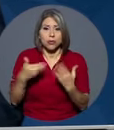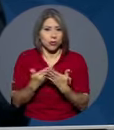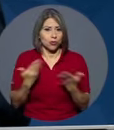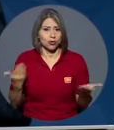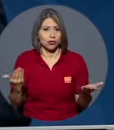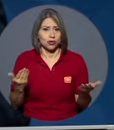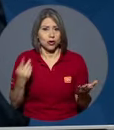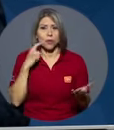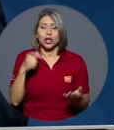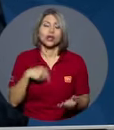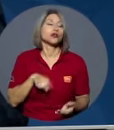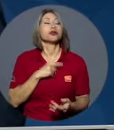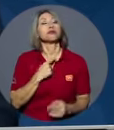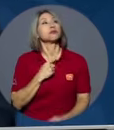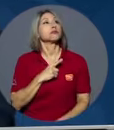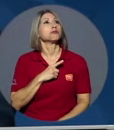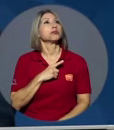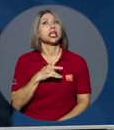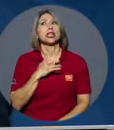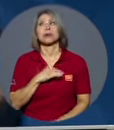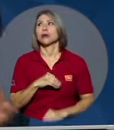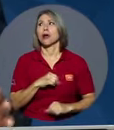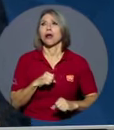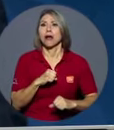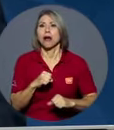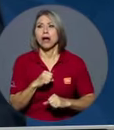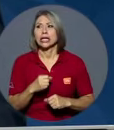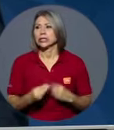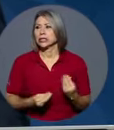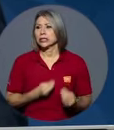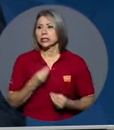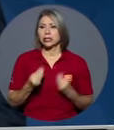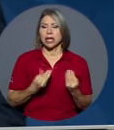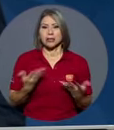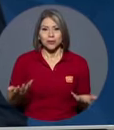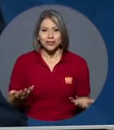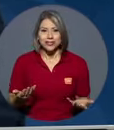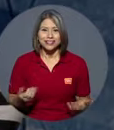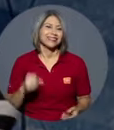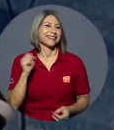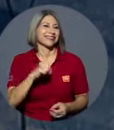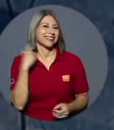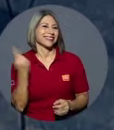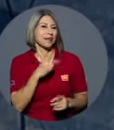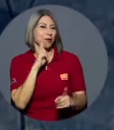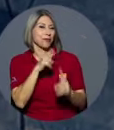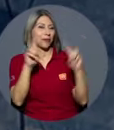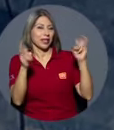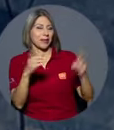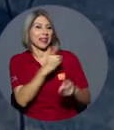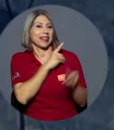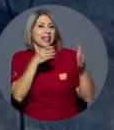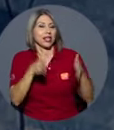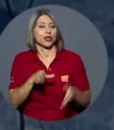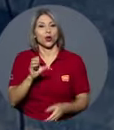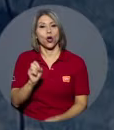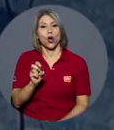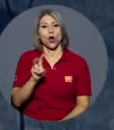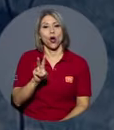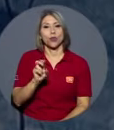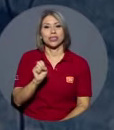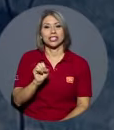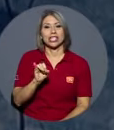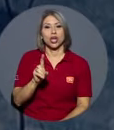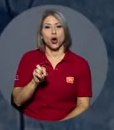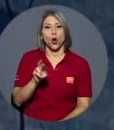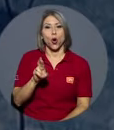porque en el momento sentimos, ¿verdad?, el sismo y ahora sí, ¿cómo actuamos, verdad? Siempre sobre este tema, el director del OPSICORI,